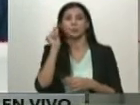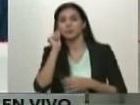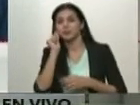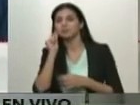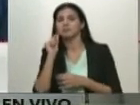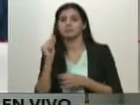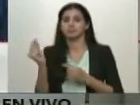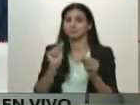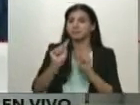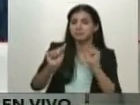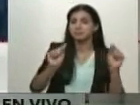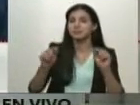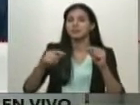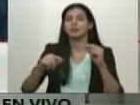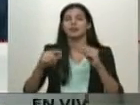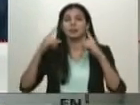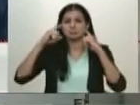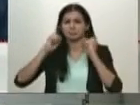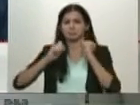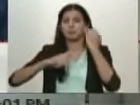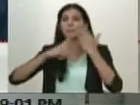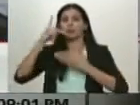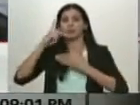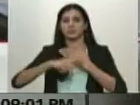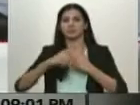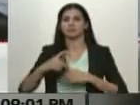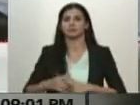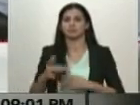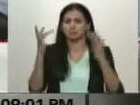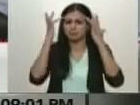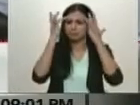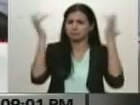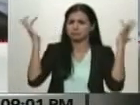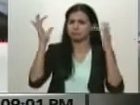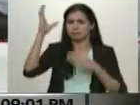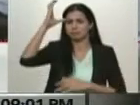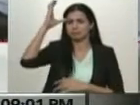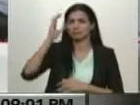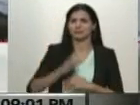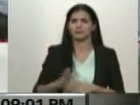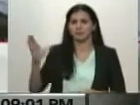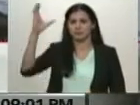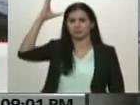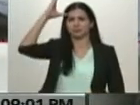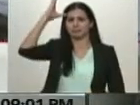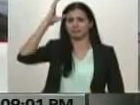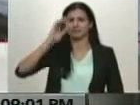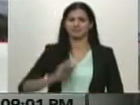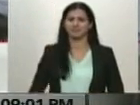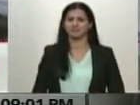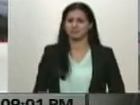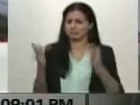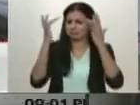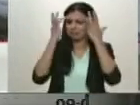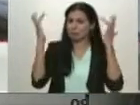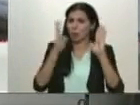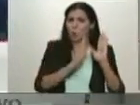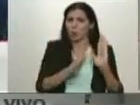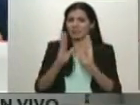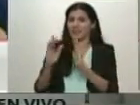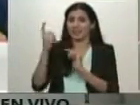Menéndez, planificador, experto, una mente, Ricardo Menéndez es una mente,